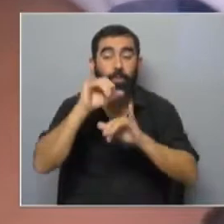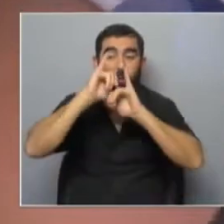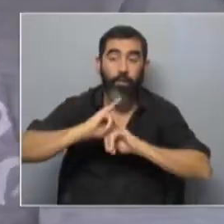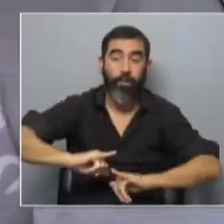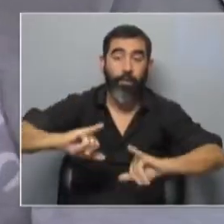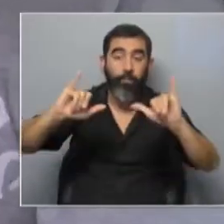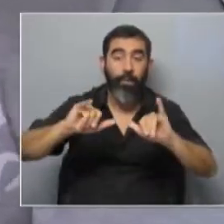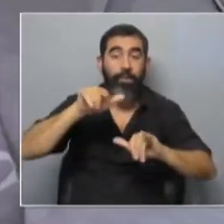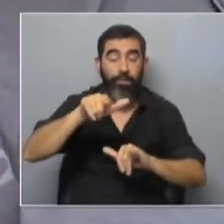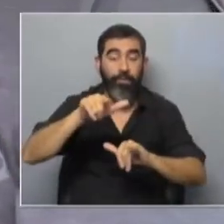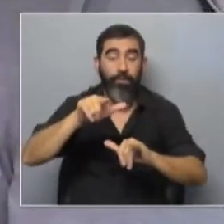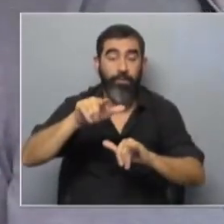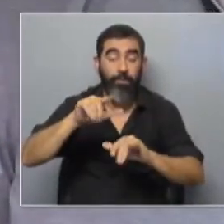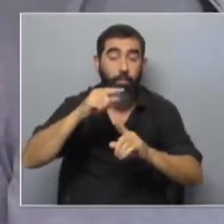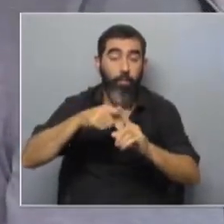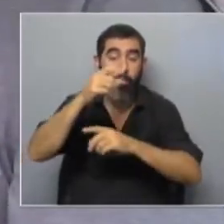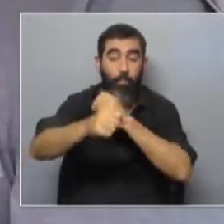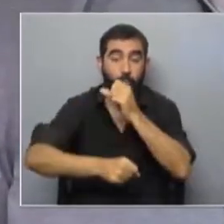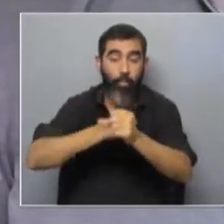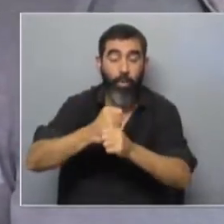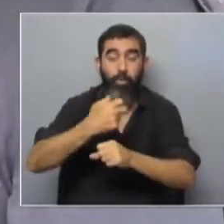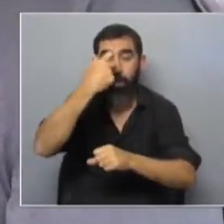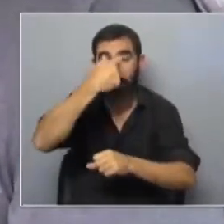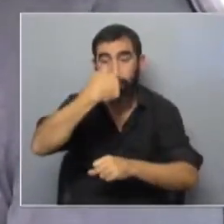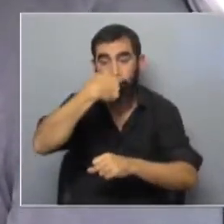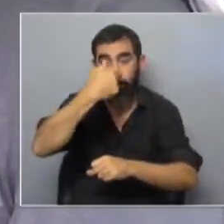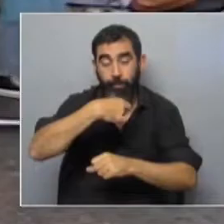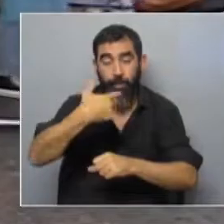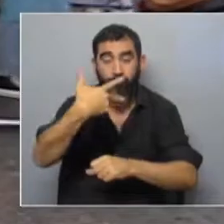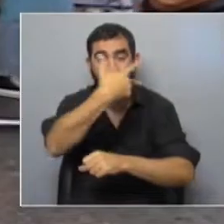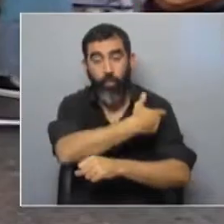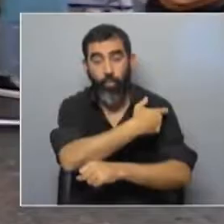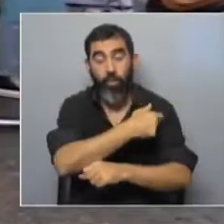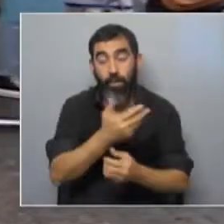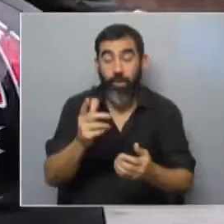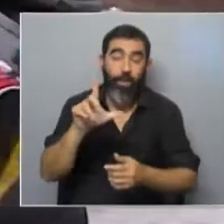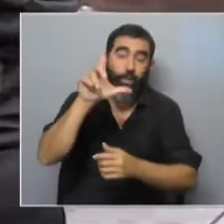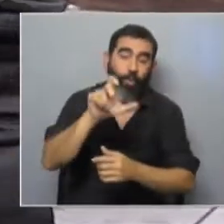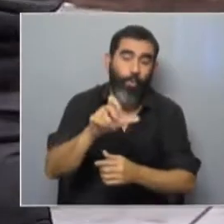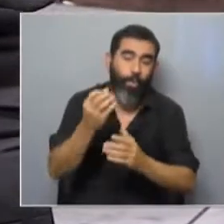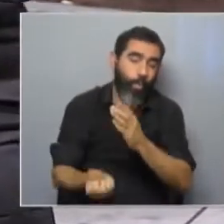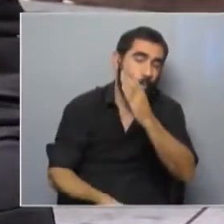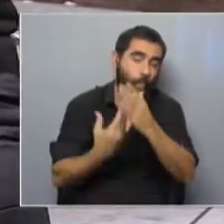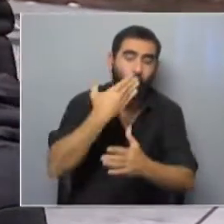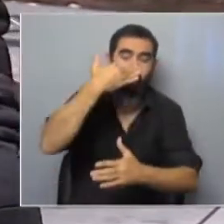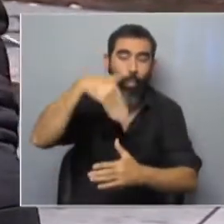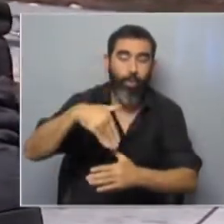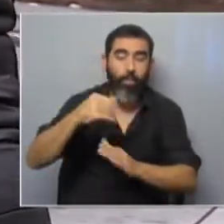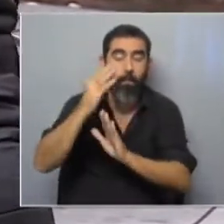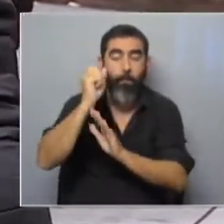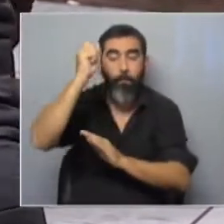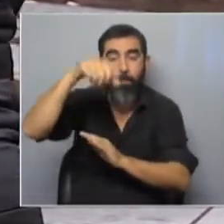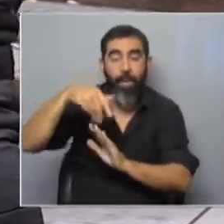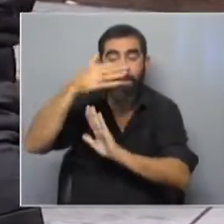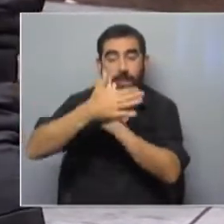campaña anual contra la gripe, la vacunación antigripal. Y obviamente la más nueva, el Plan Nacional